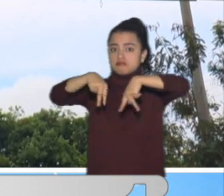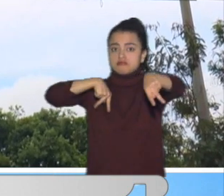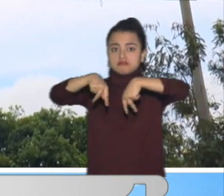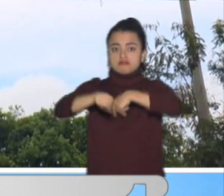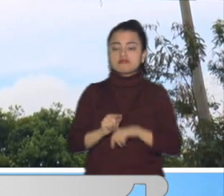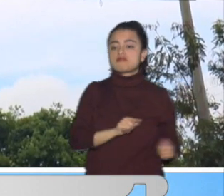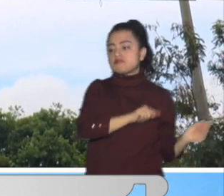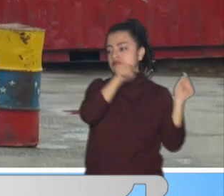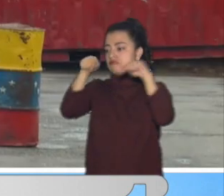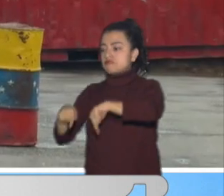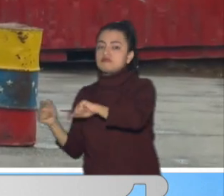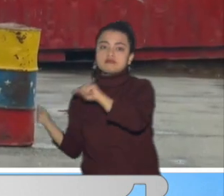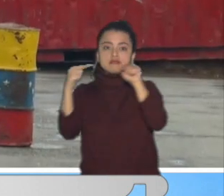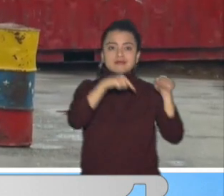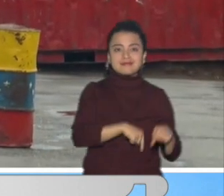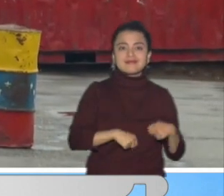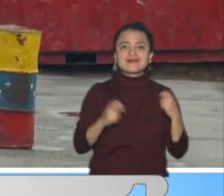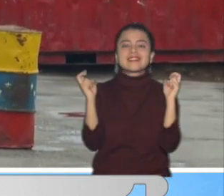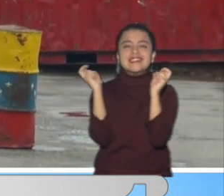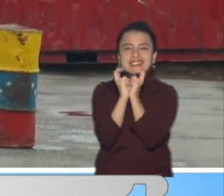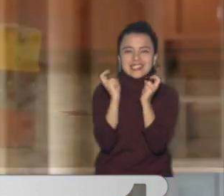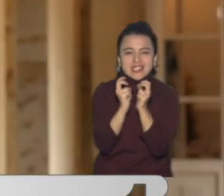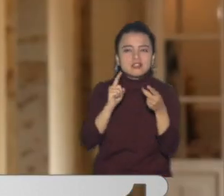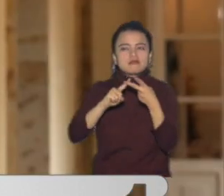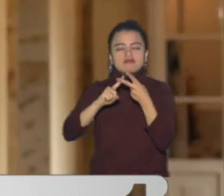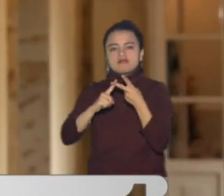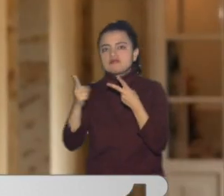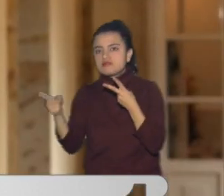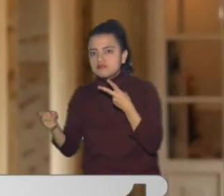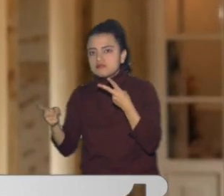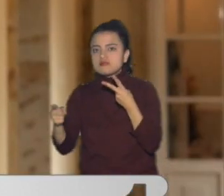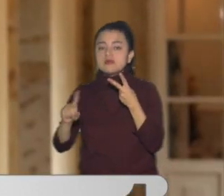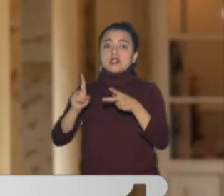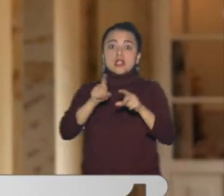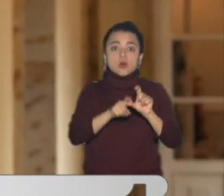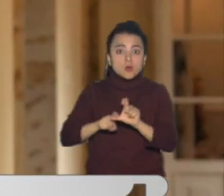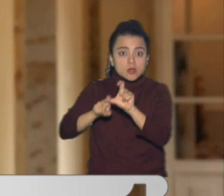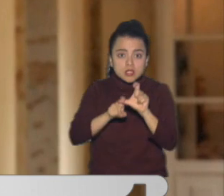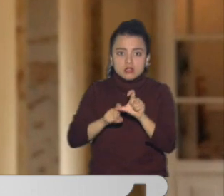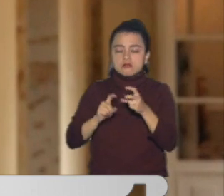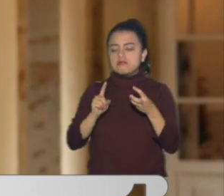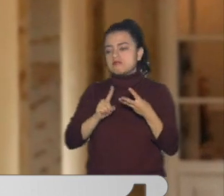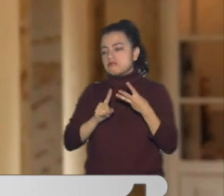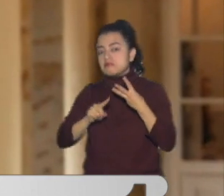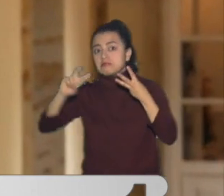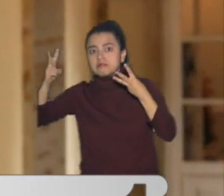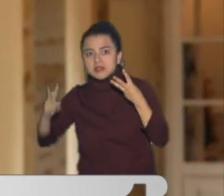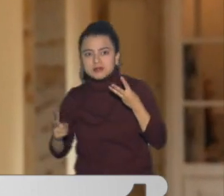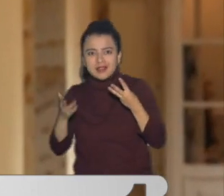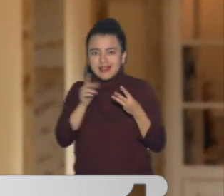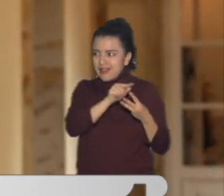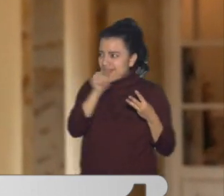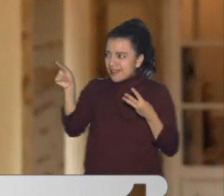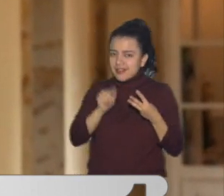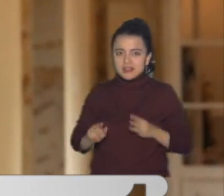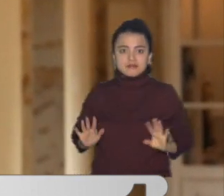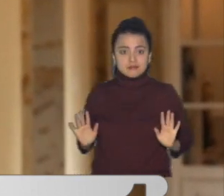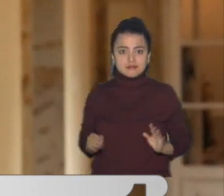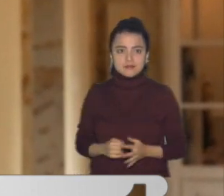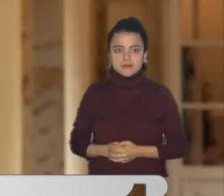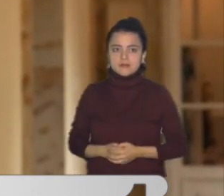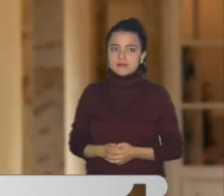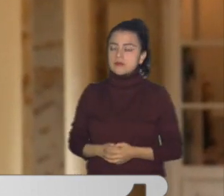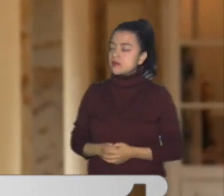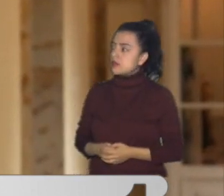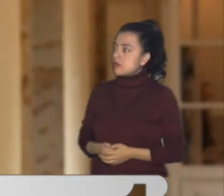norte de Santander, en Arauca y en La Guajira. Precisamente ante la crisis migratoria, Colombia le ha tocado realizar varias actividades,